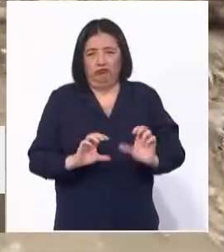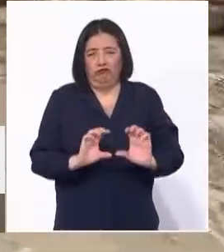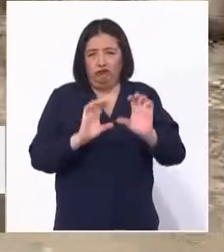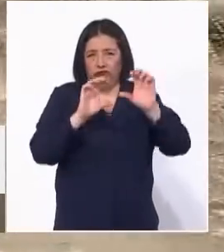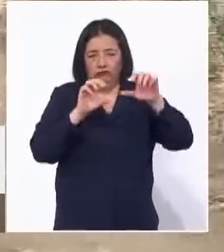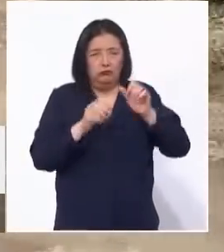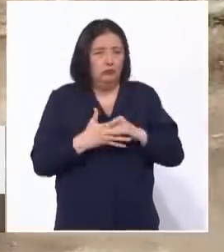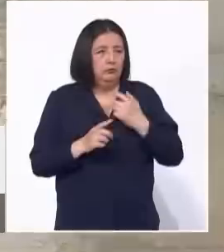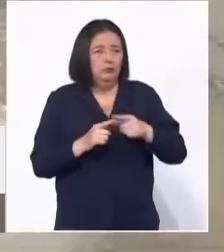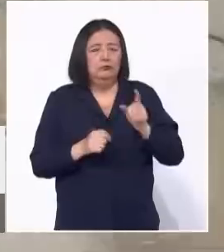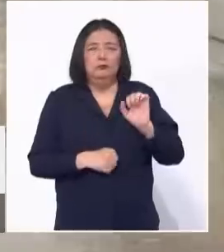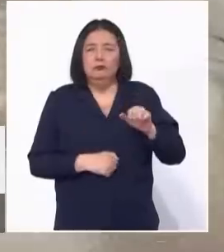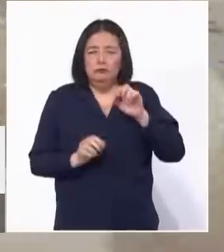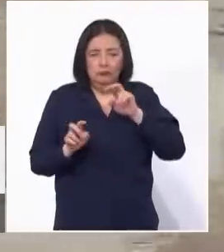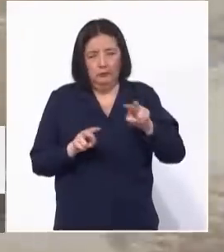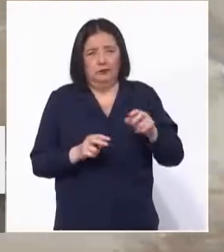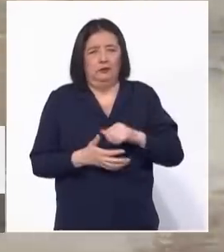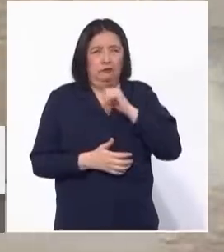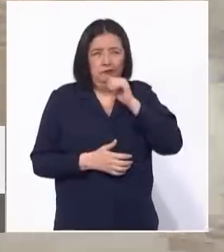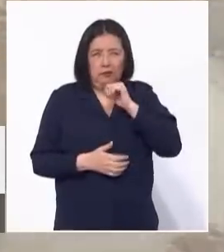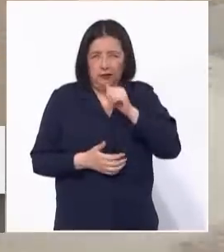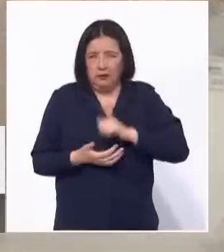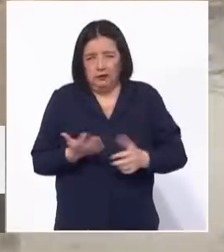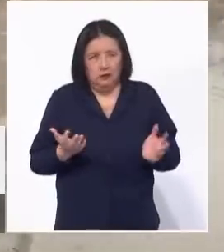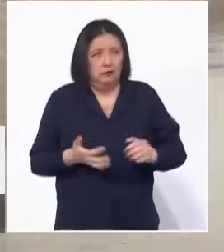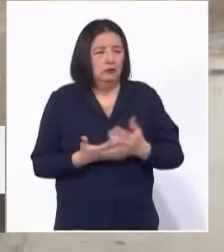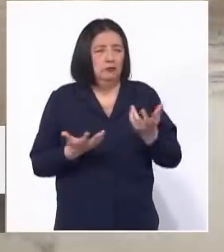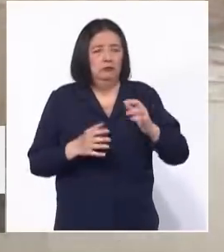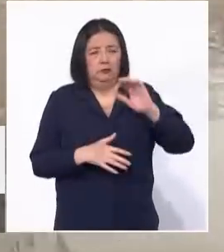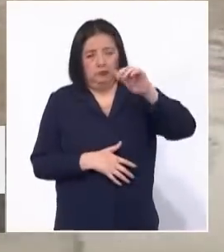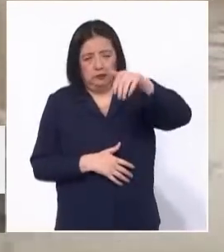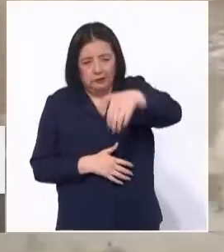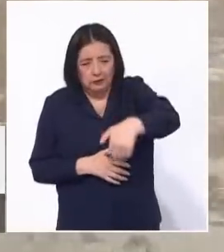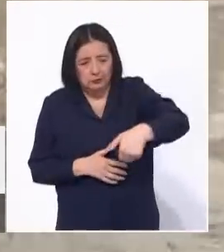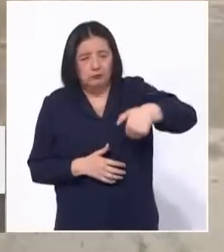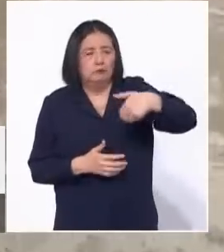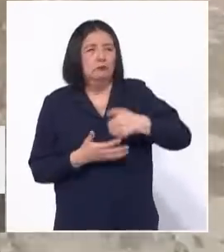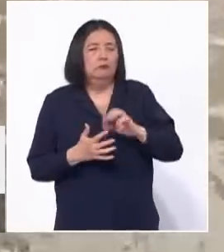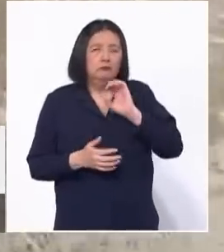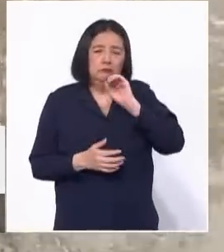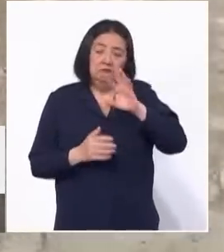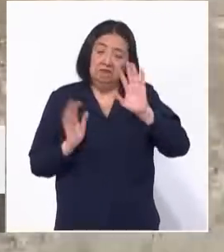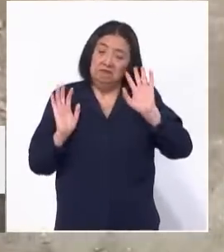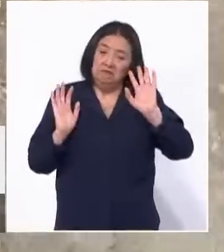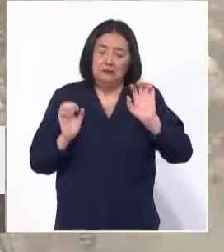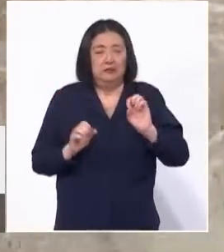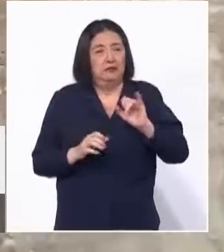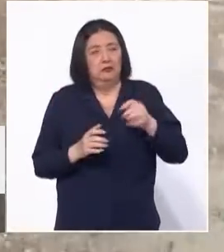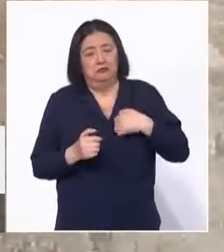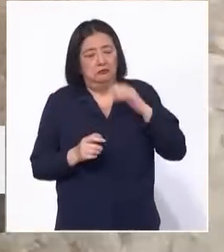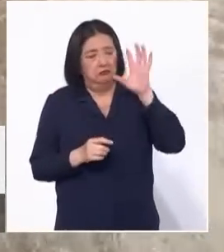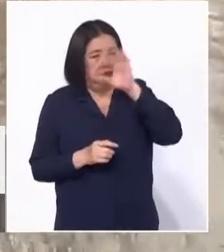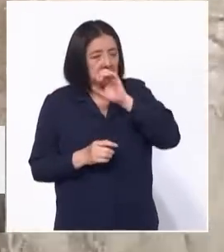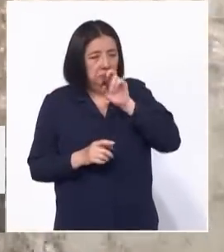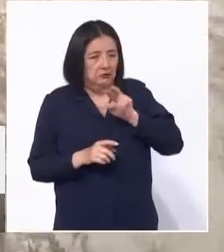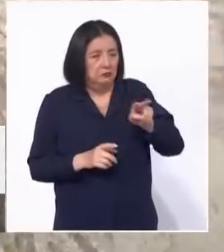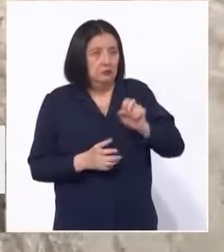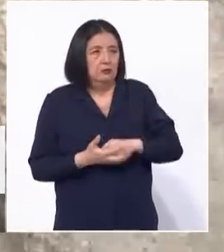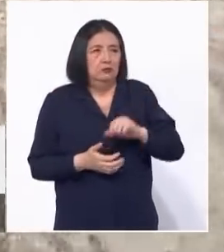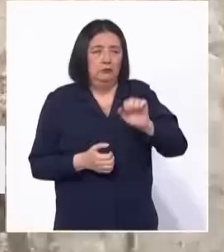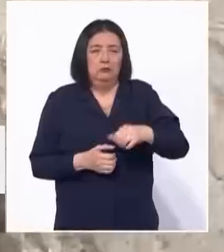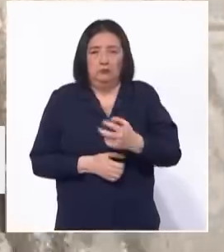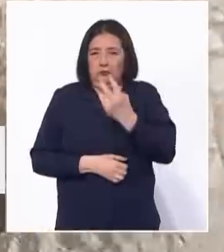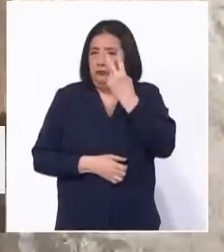Pero lo que sí hemos visto que han faltado algunas maquinarias como excavadoras, quizás. Claro. Dice que sí han habido, pero bueno, yo no las he visto. He visto sí